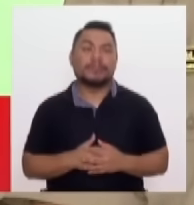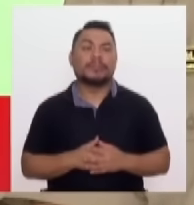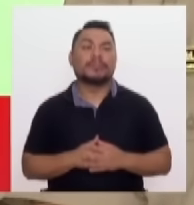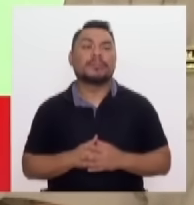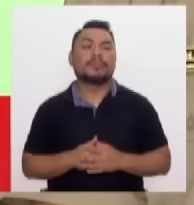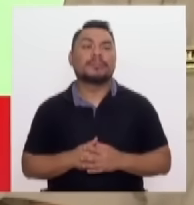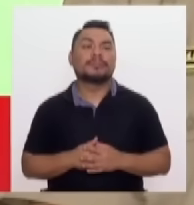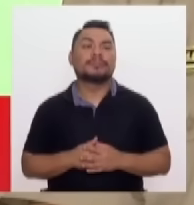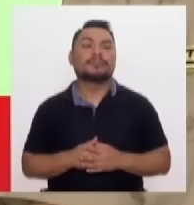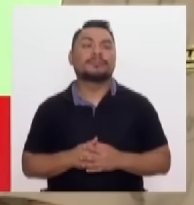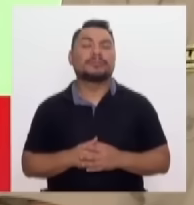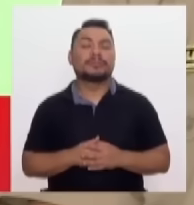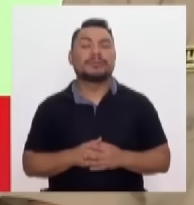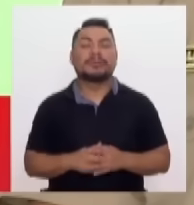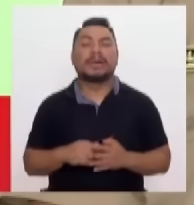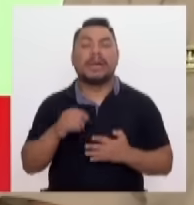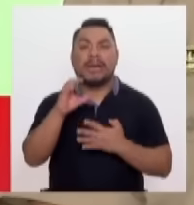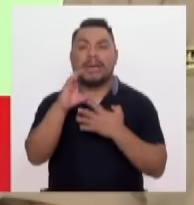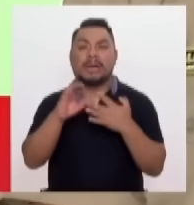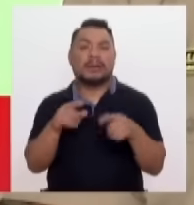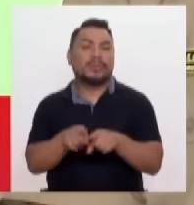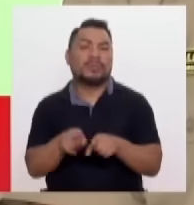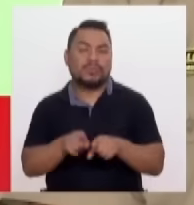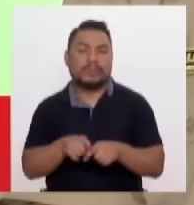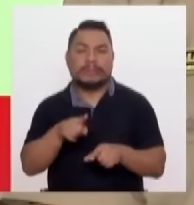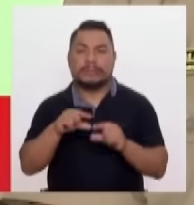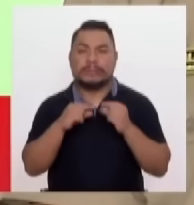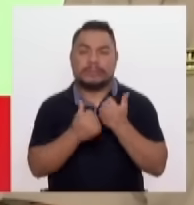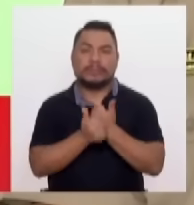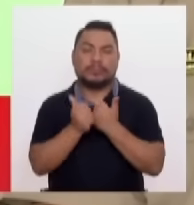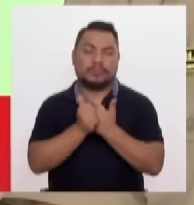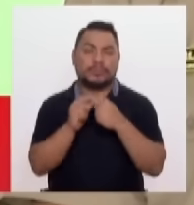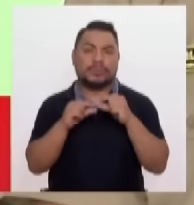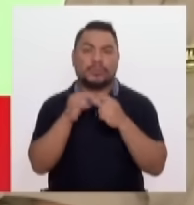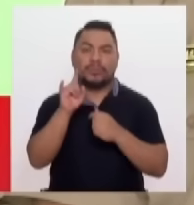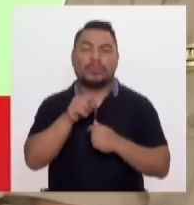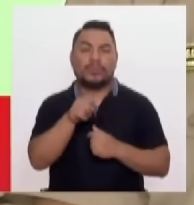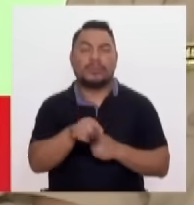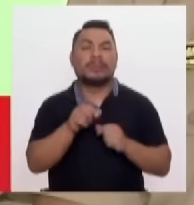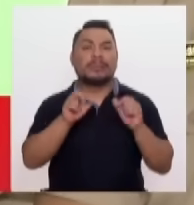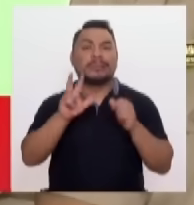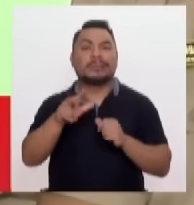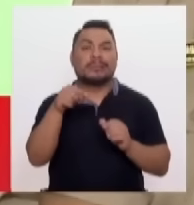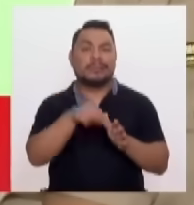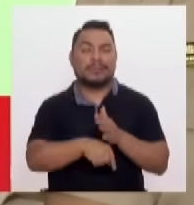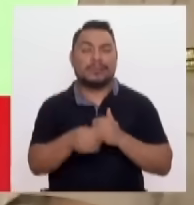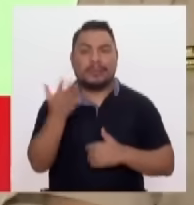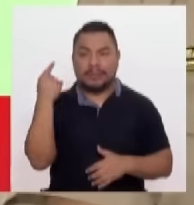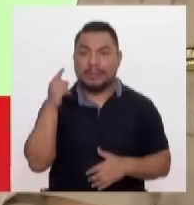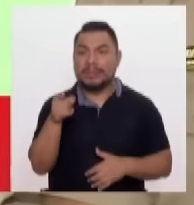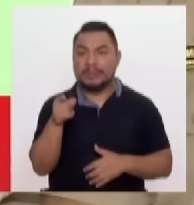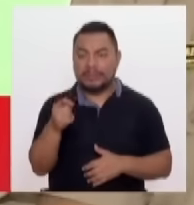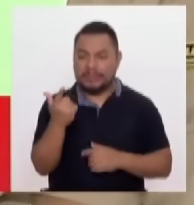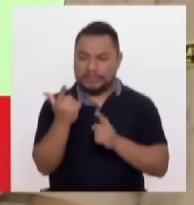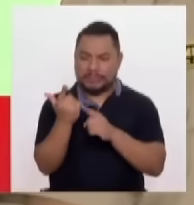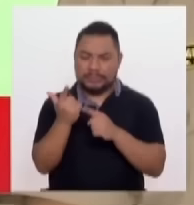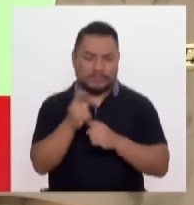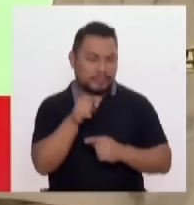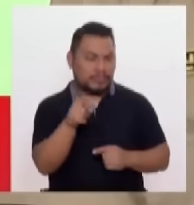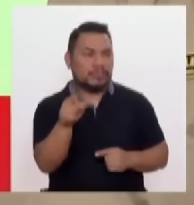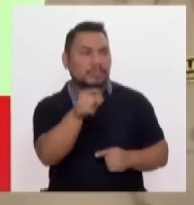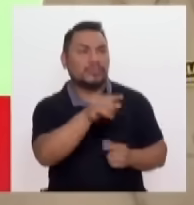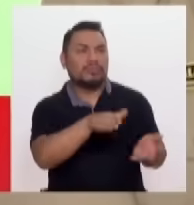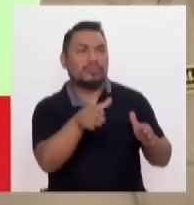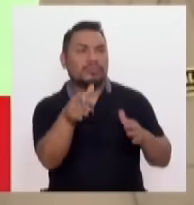con características similares balísticas a las utilizadas en tres asesinatos que en estos momentos